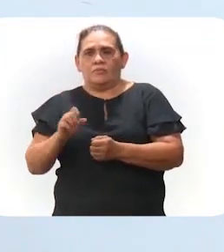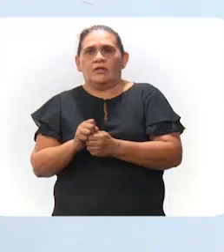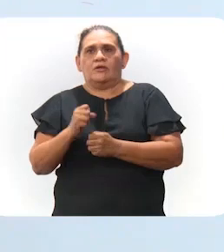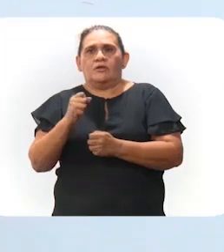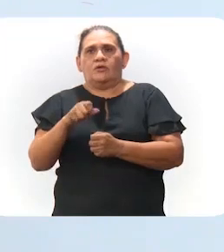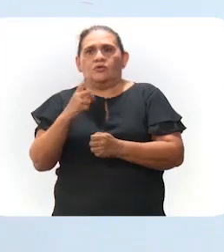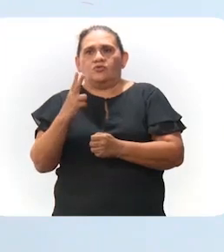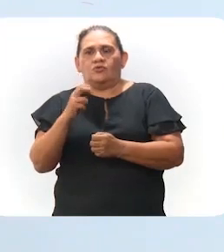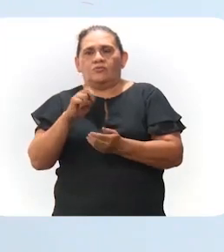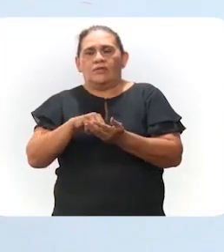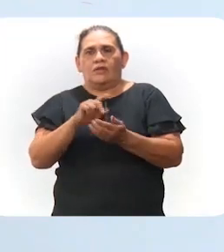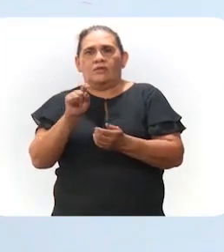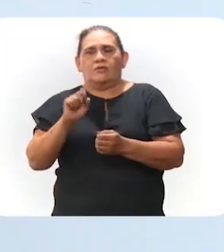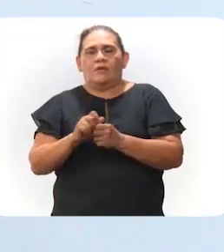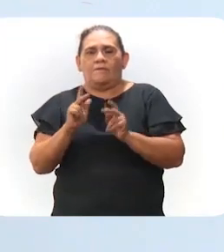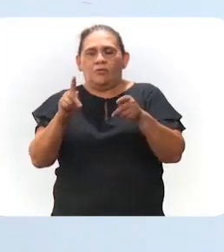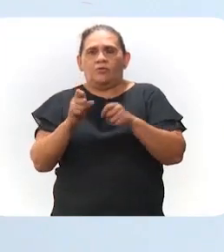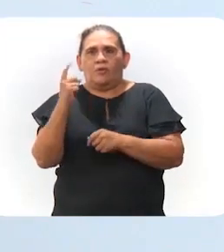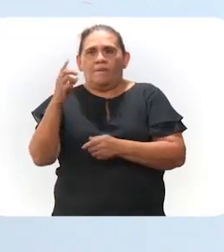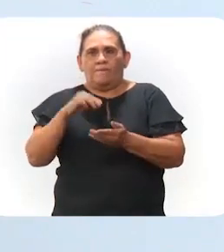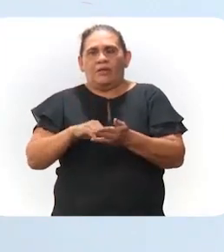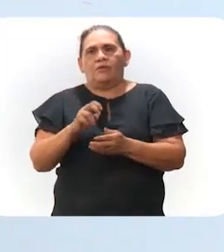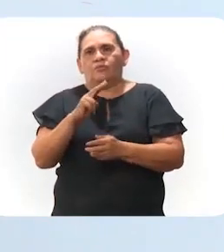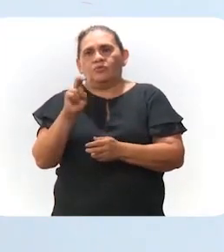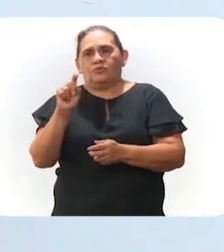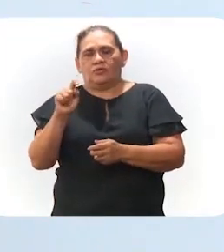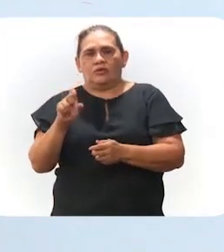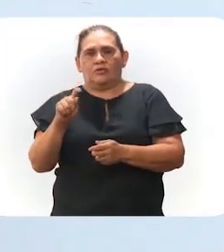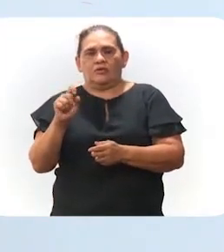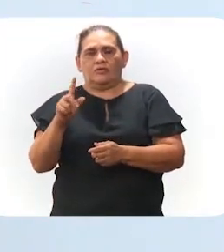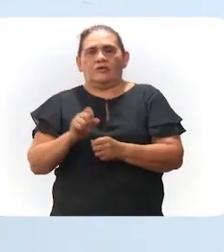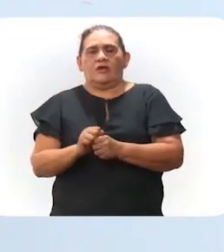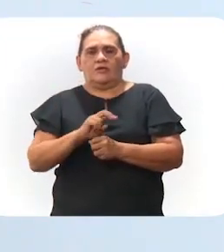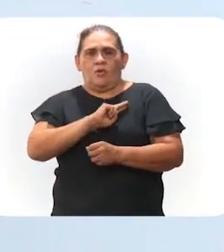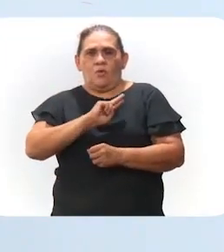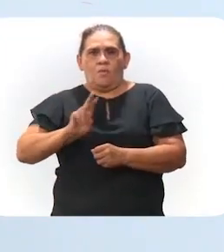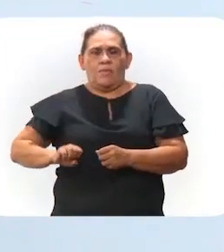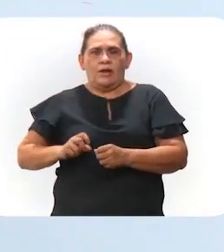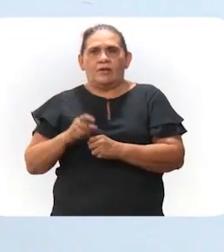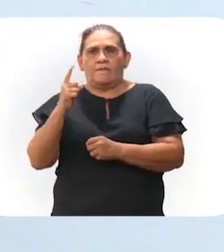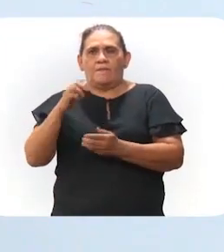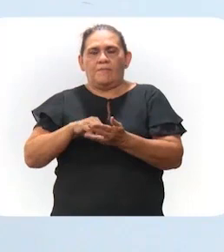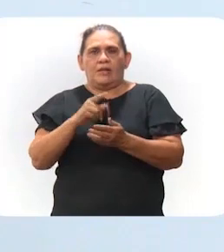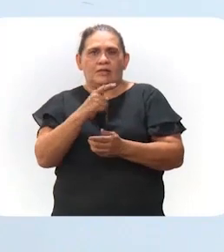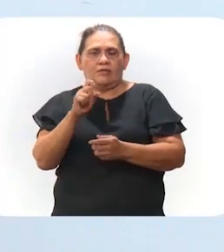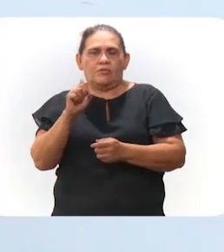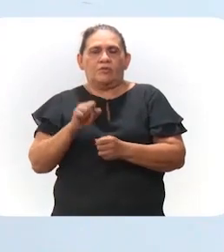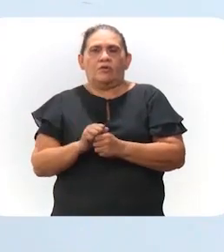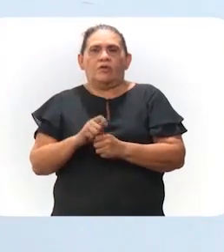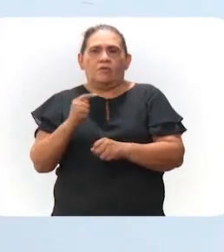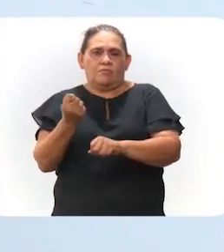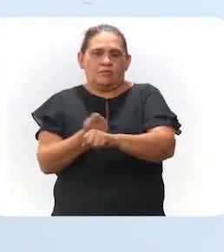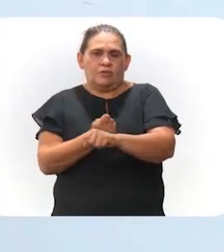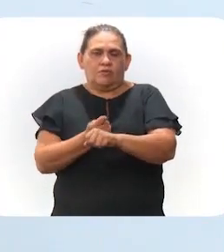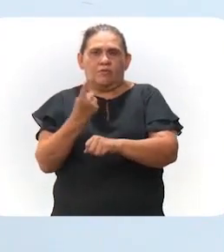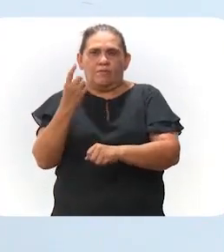1.845, Progreso 1.777, Humán 1.724, Ticul